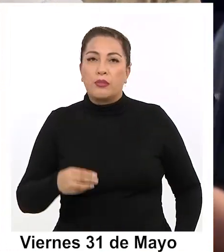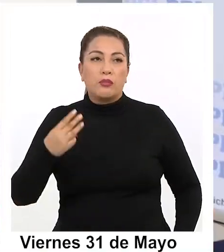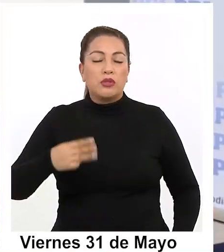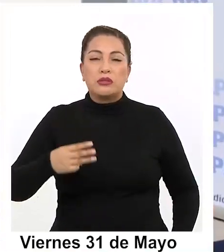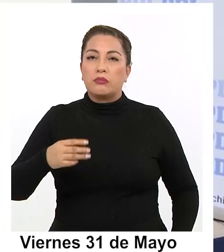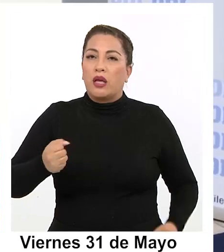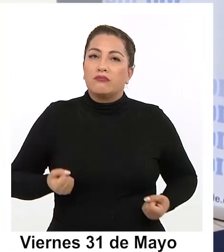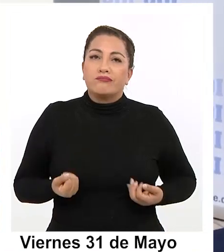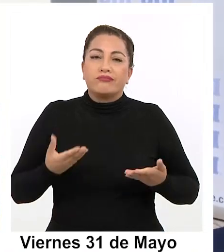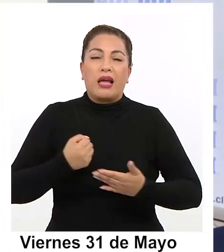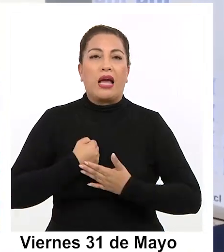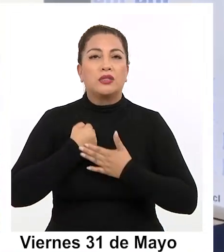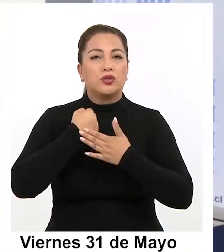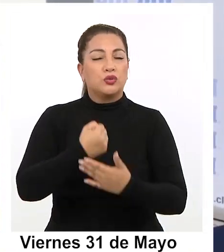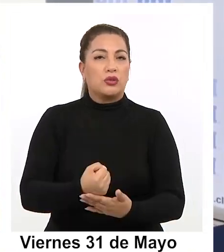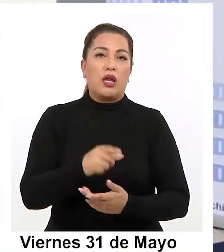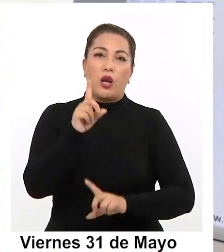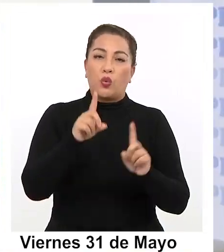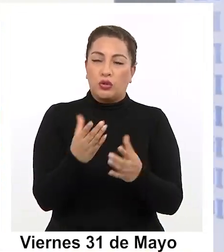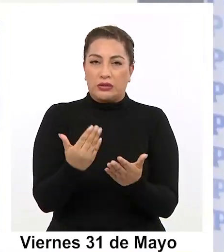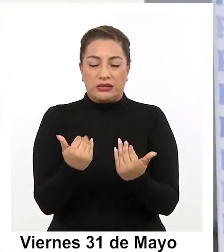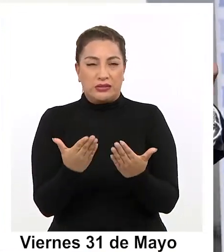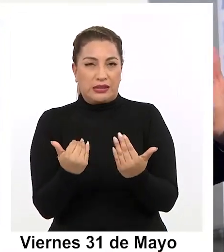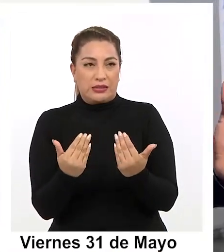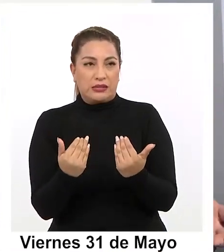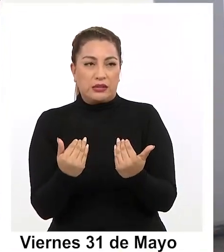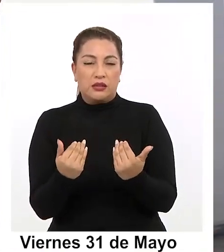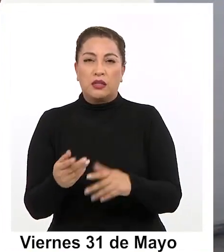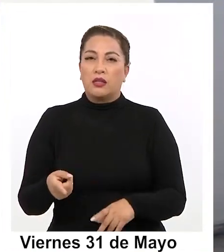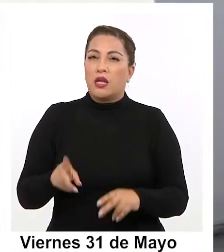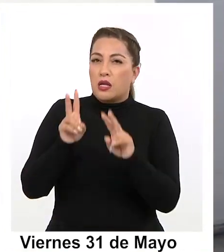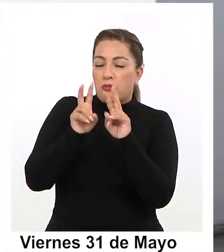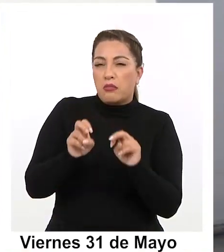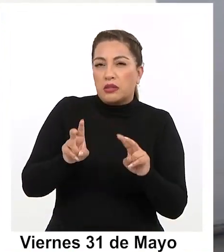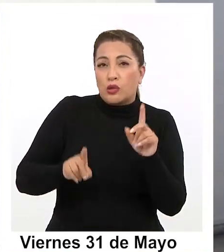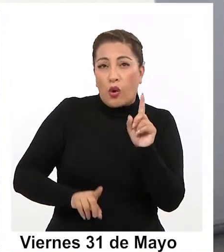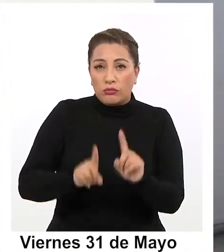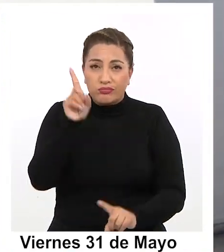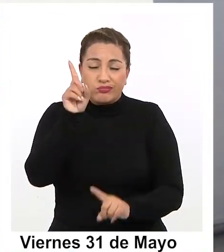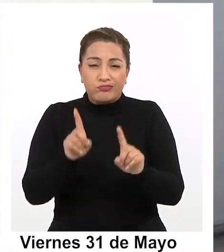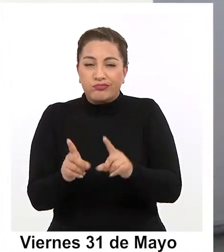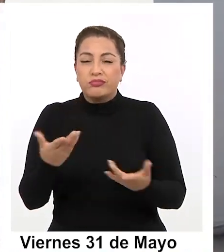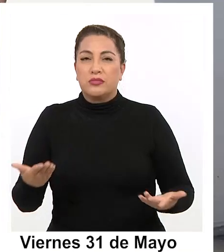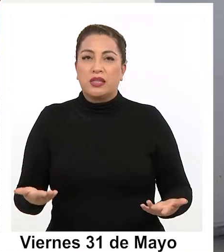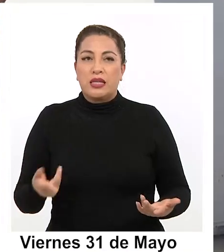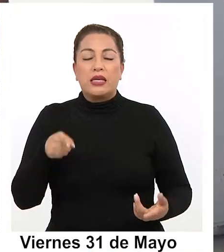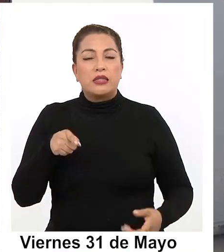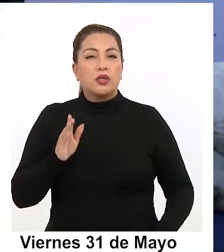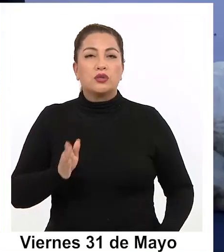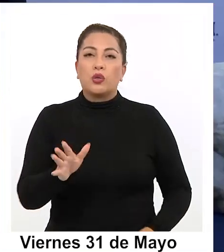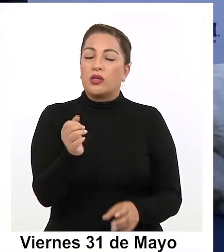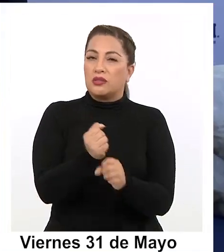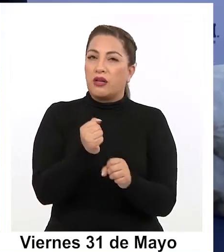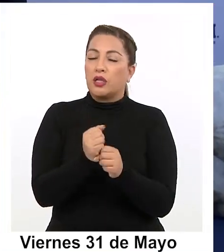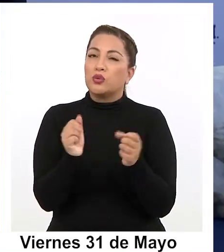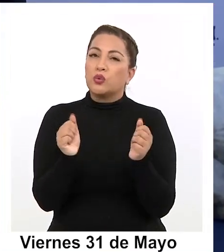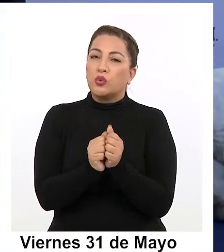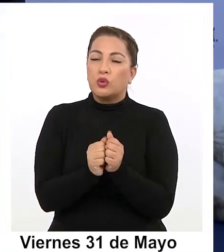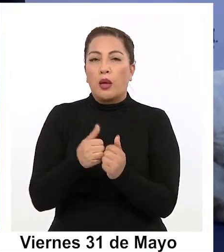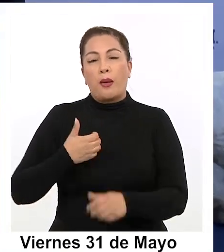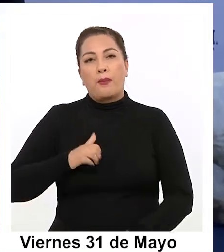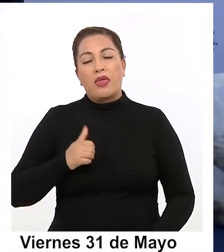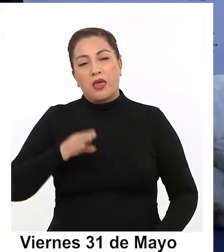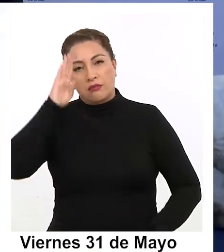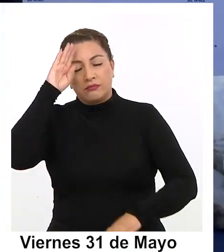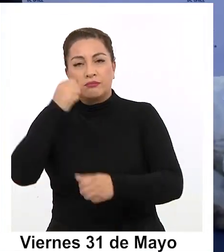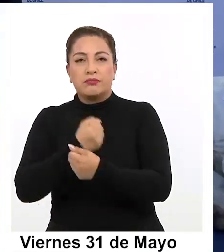disponibles a entregar la información que se requiera de nuestra central de monitoreo o de los aspectos que se requieran y en ese sentido vamos a seguir trabajando en conjunto con las policías